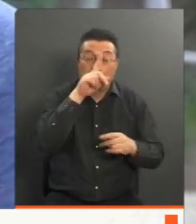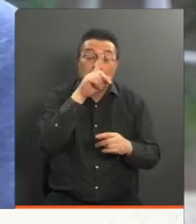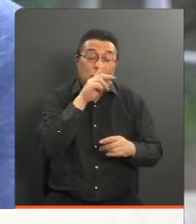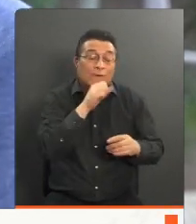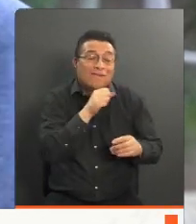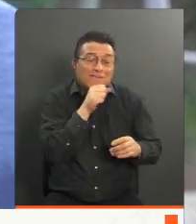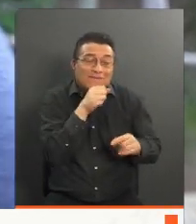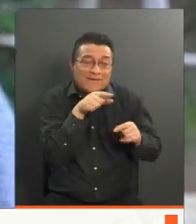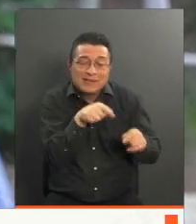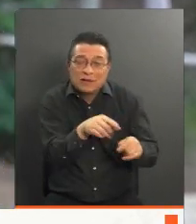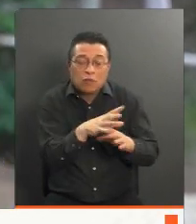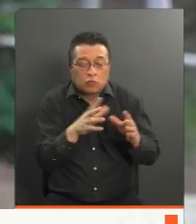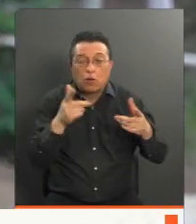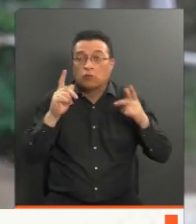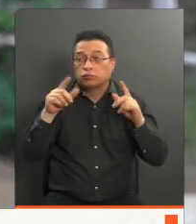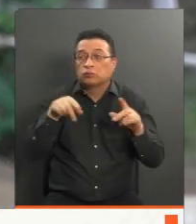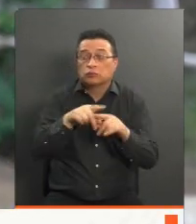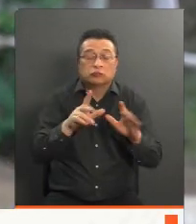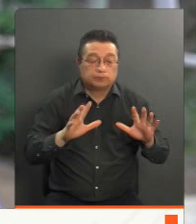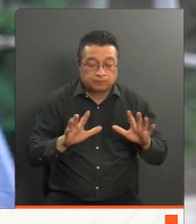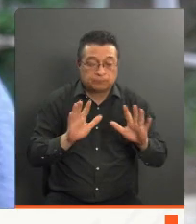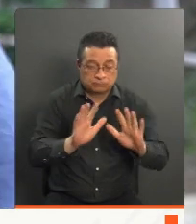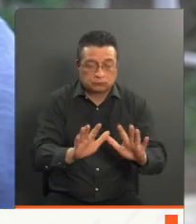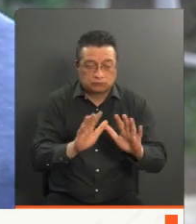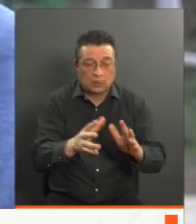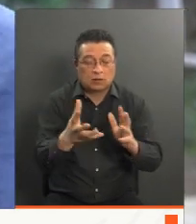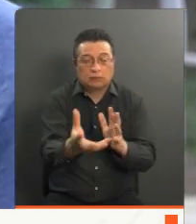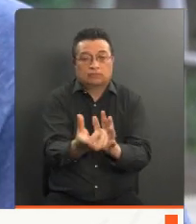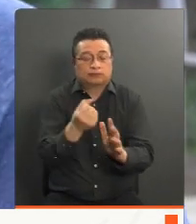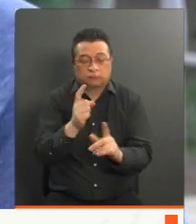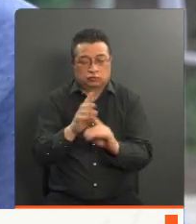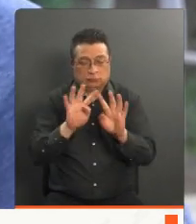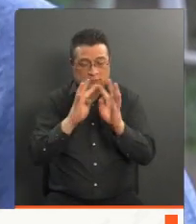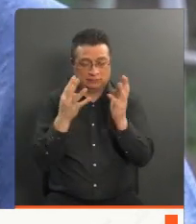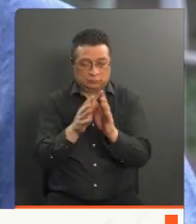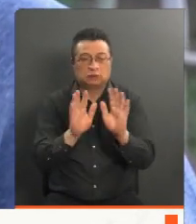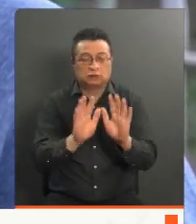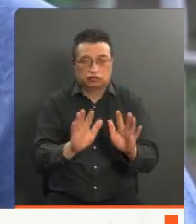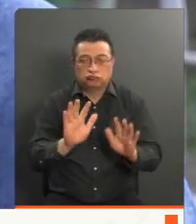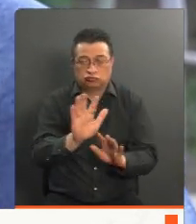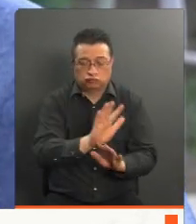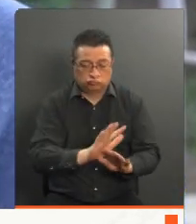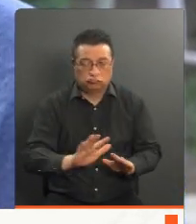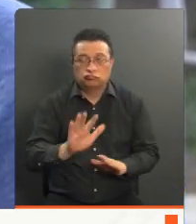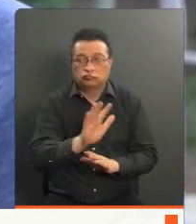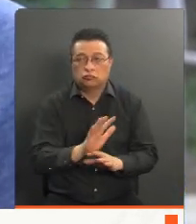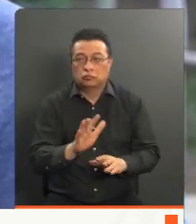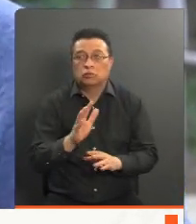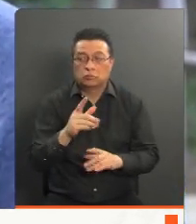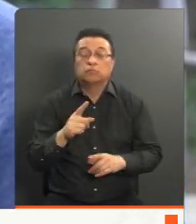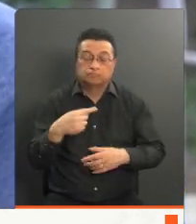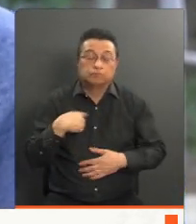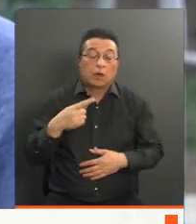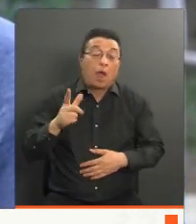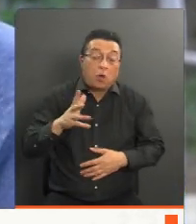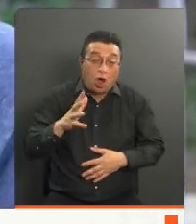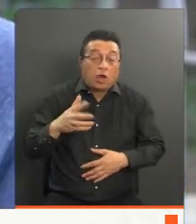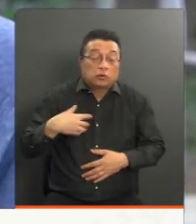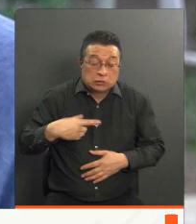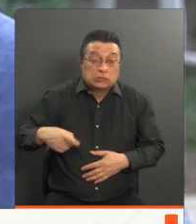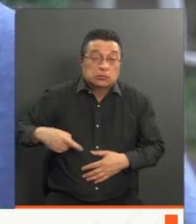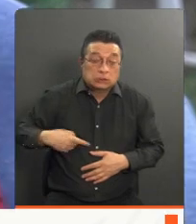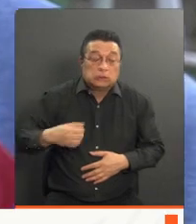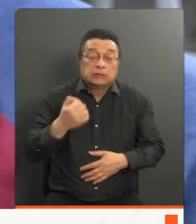lugar y todo entonces no lo quisimos sacar de sus jaulas por lo mismo un 'mea culpa' así pues que ha sido